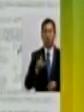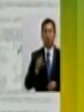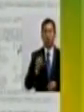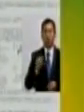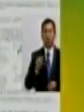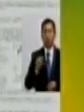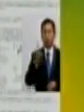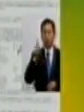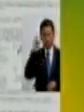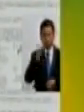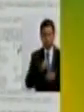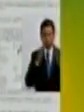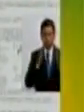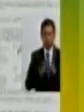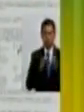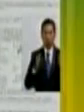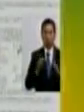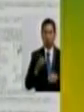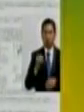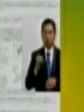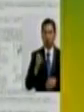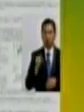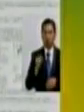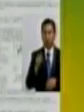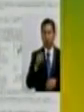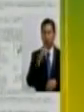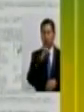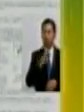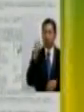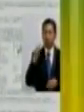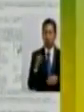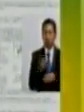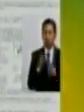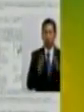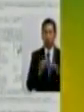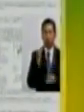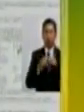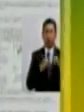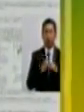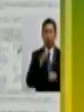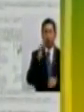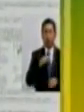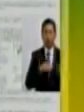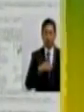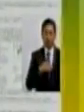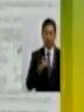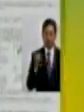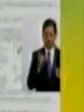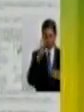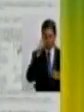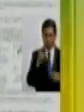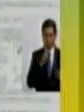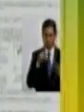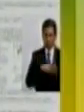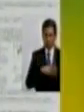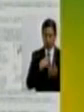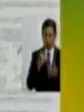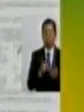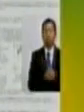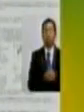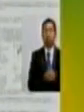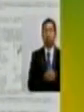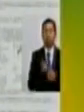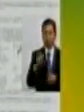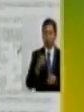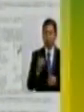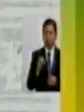de reencuentros, donde los estados estén dispuestos a abandonar unilateralismos,